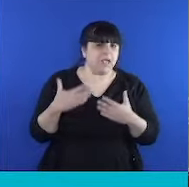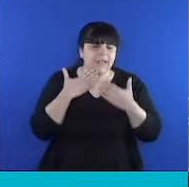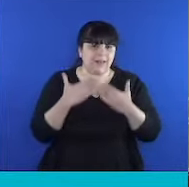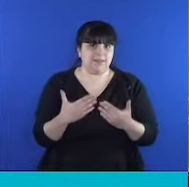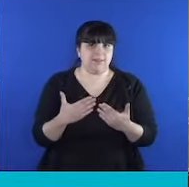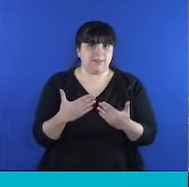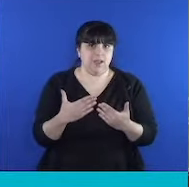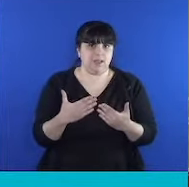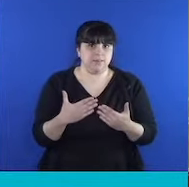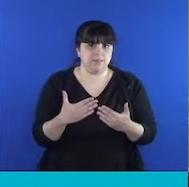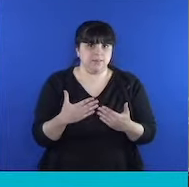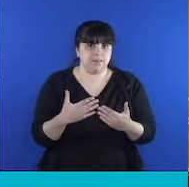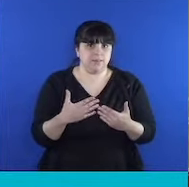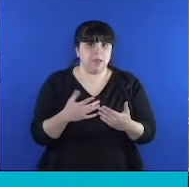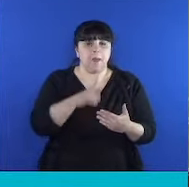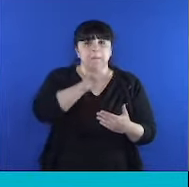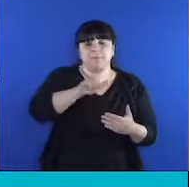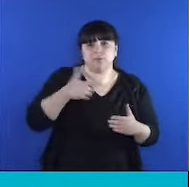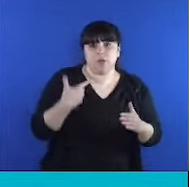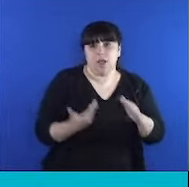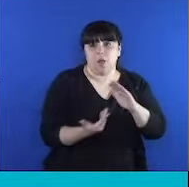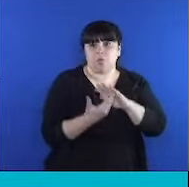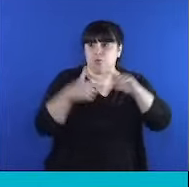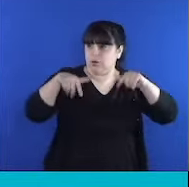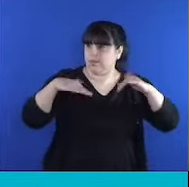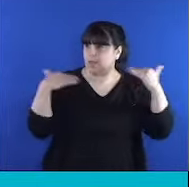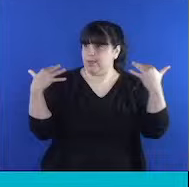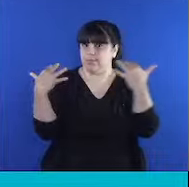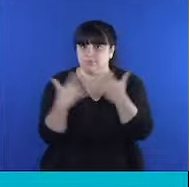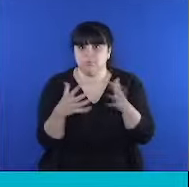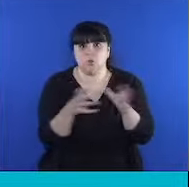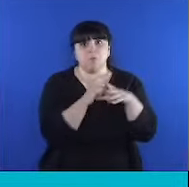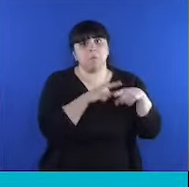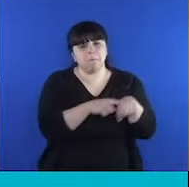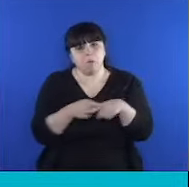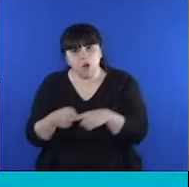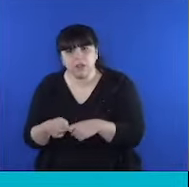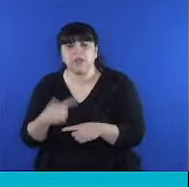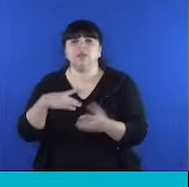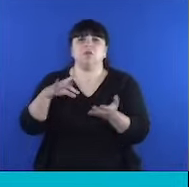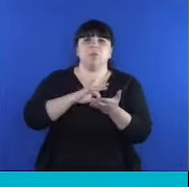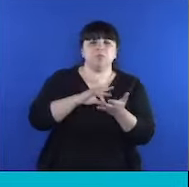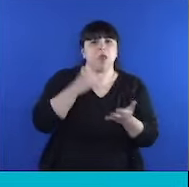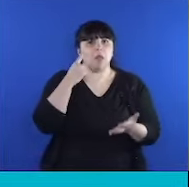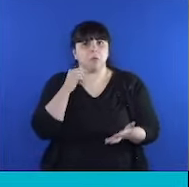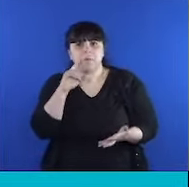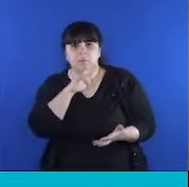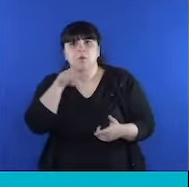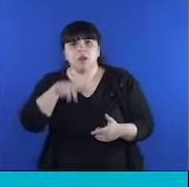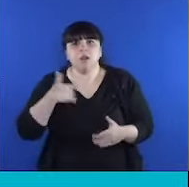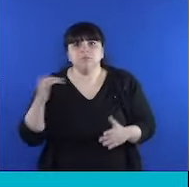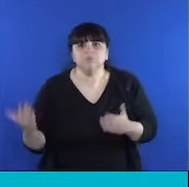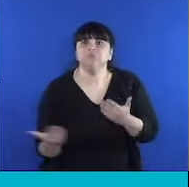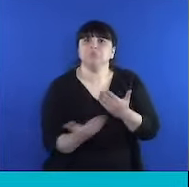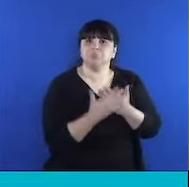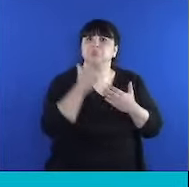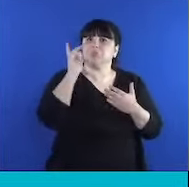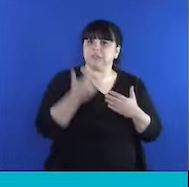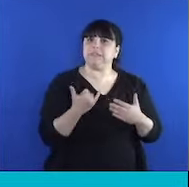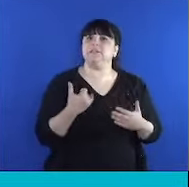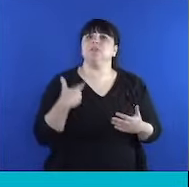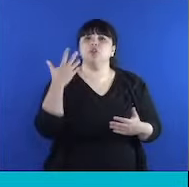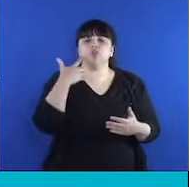agradecer al conjunto de las autoridades de la Cámara, de los bloques, de los diputados y diputadas que han acompañado el planteo